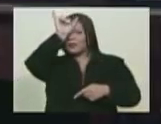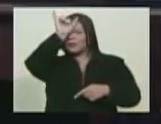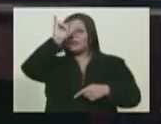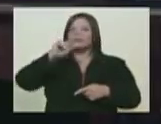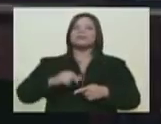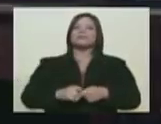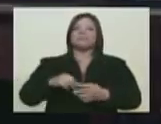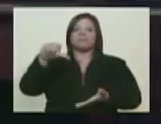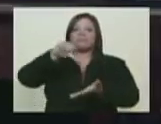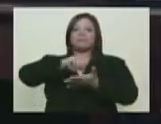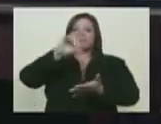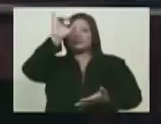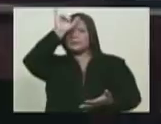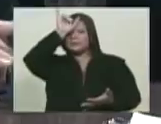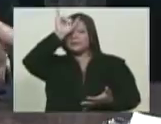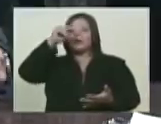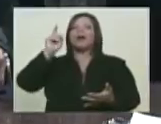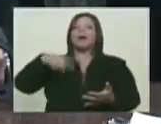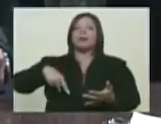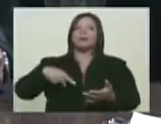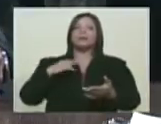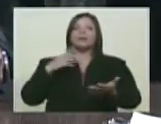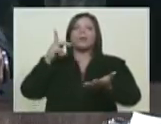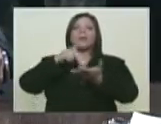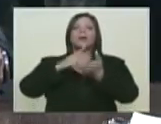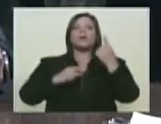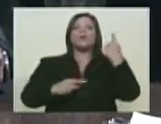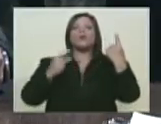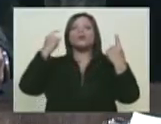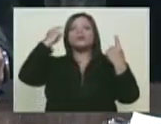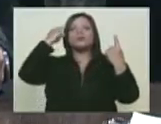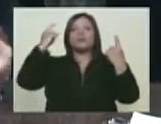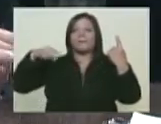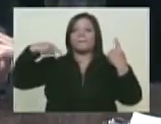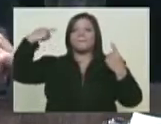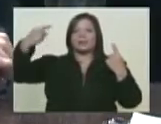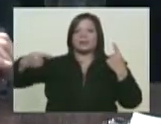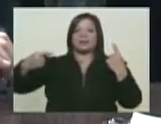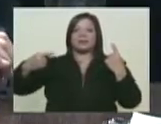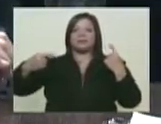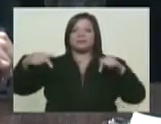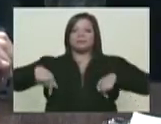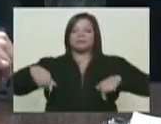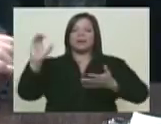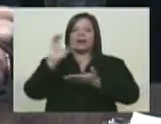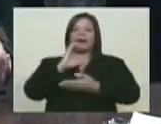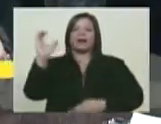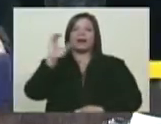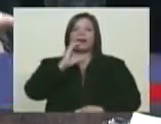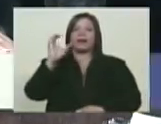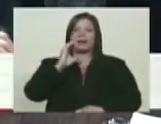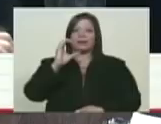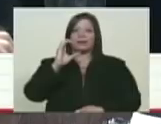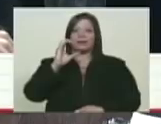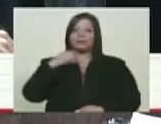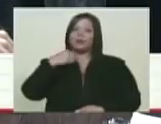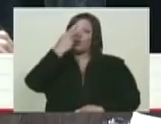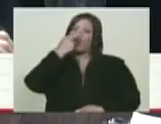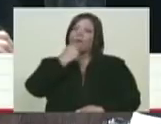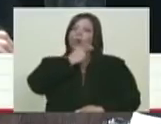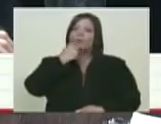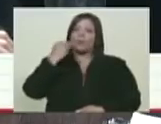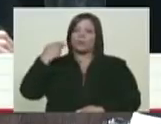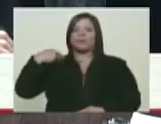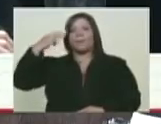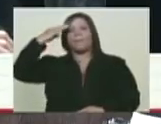Felipe, sí, la capital pero del estado yo de Yaracuy. Solo participo en el primer día, que es mañana, aquí en Caracas, porque tenía compromisos en la Ciudad